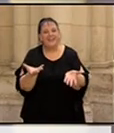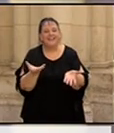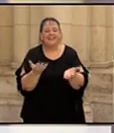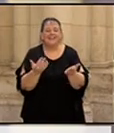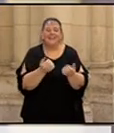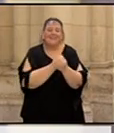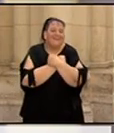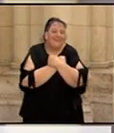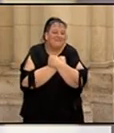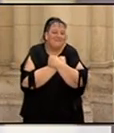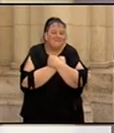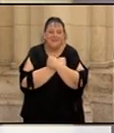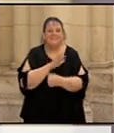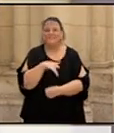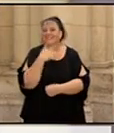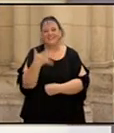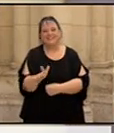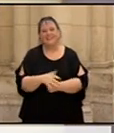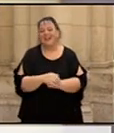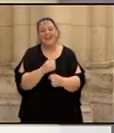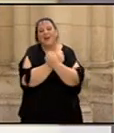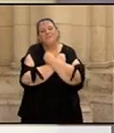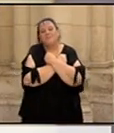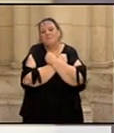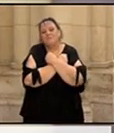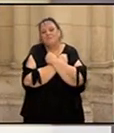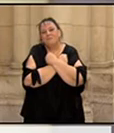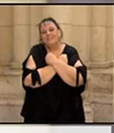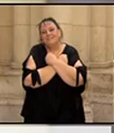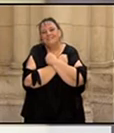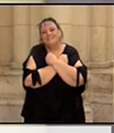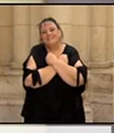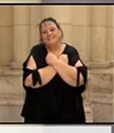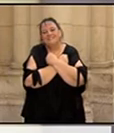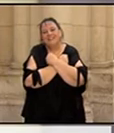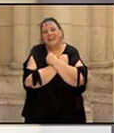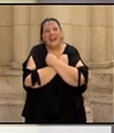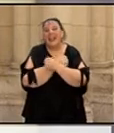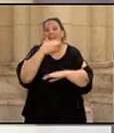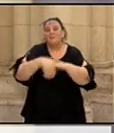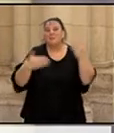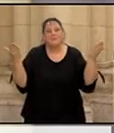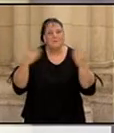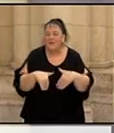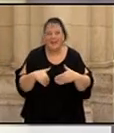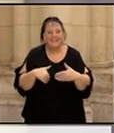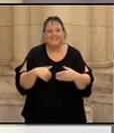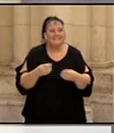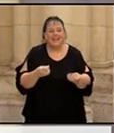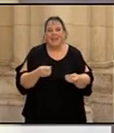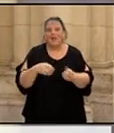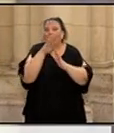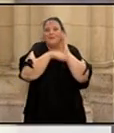amor misericordioso. Un amor sin medidas. Lo da